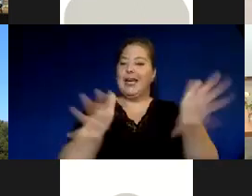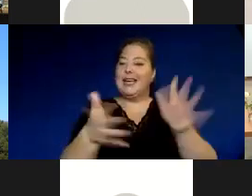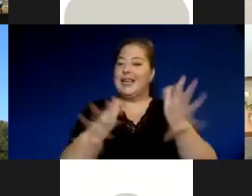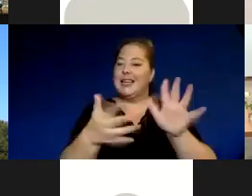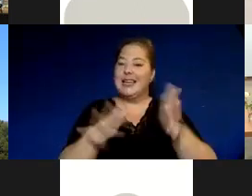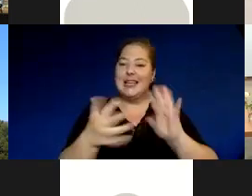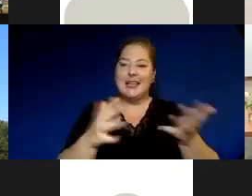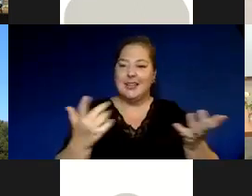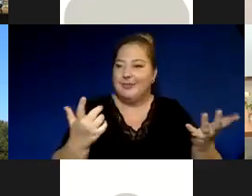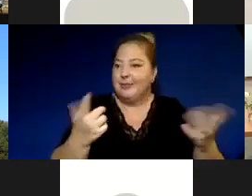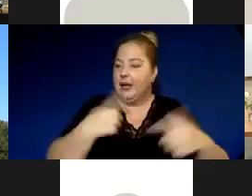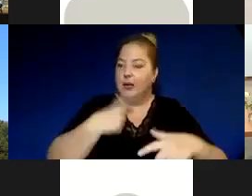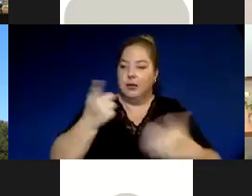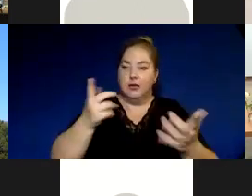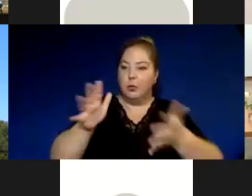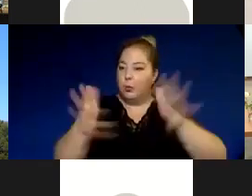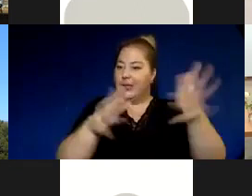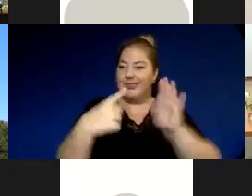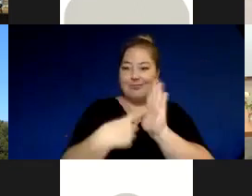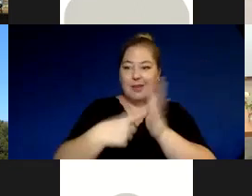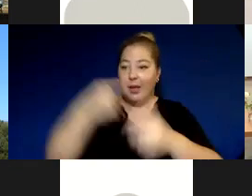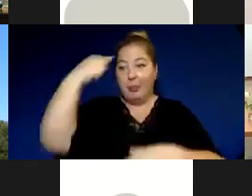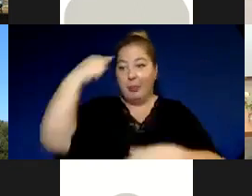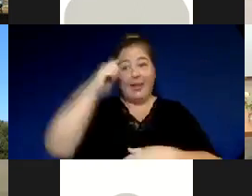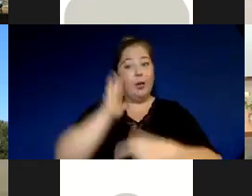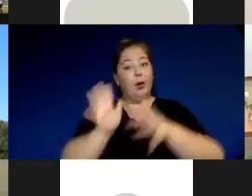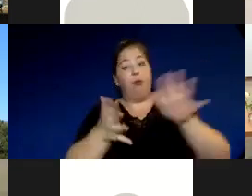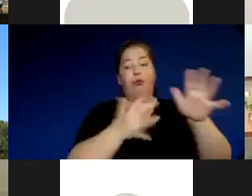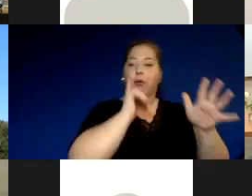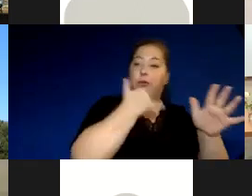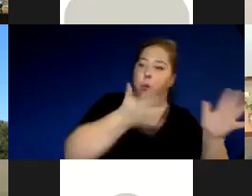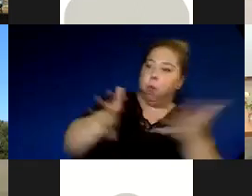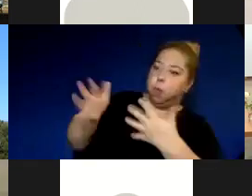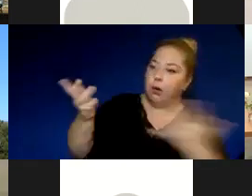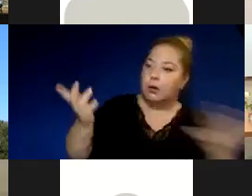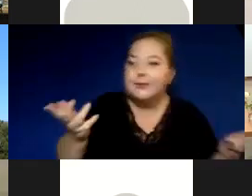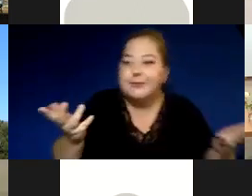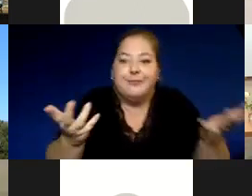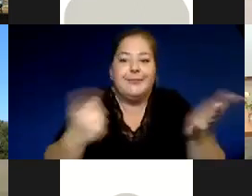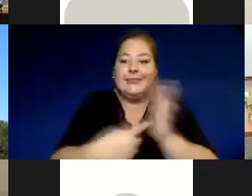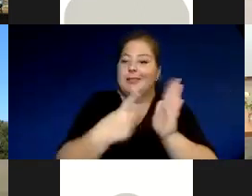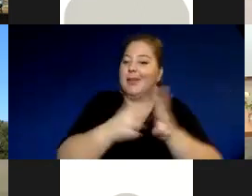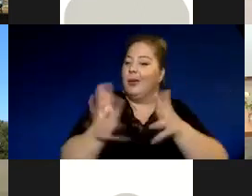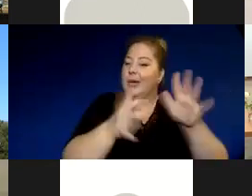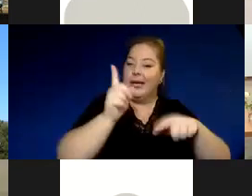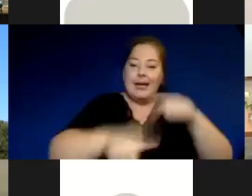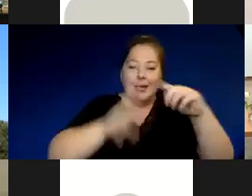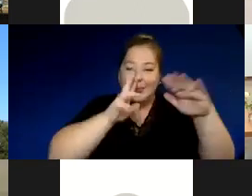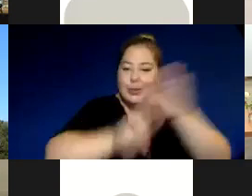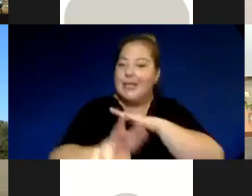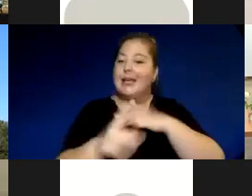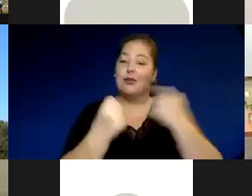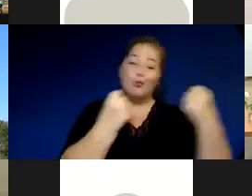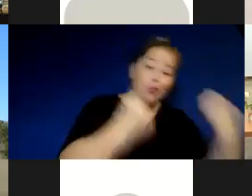los incendios. Entonces, con la oficina del sheriff, con otras agencias, nos